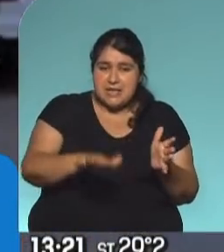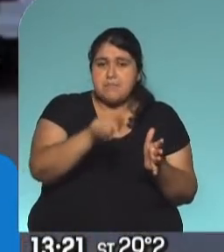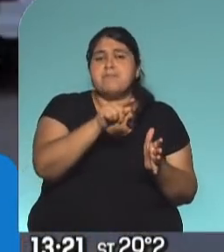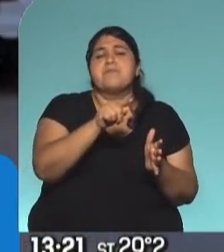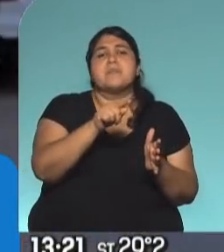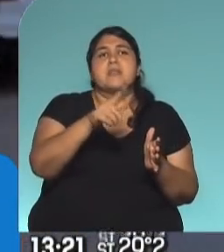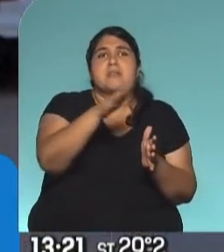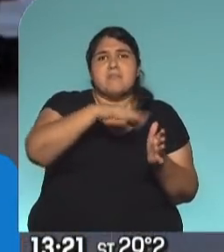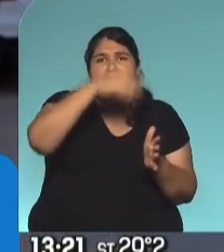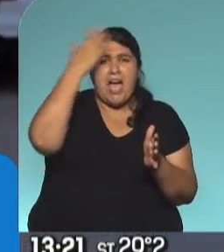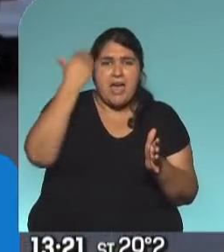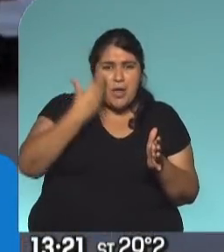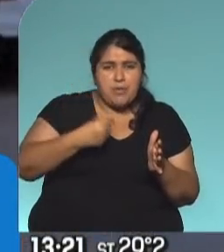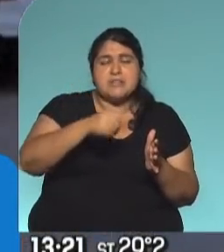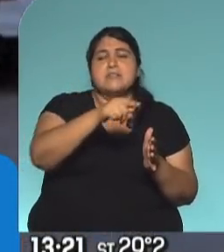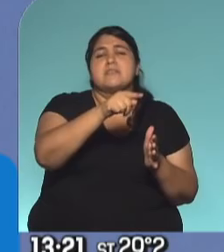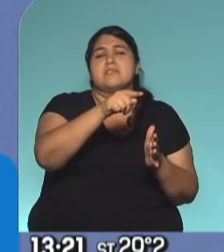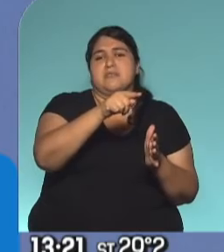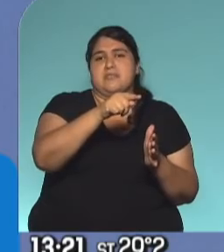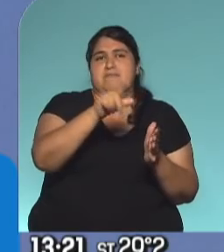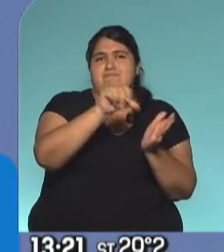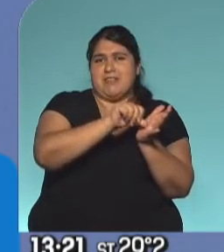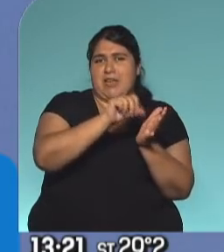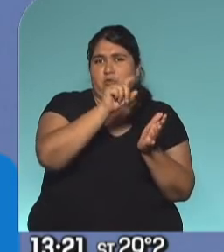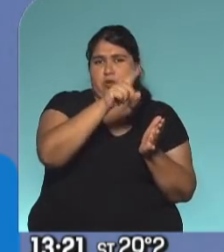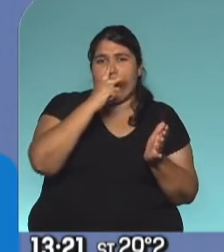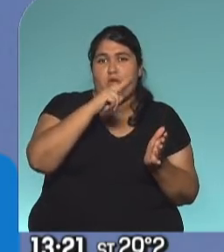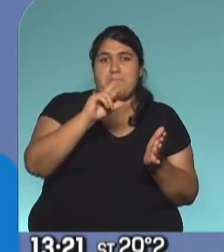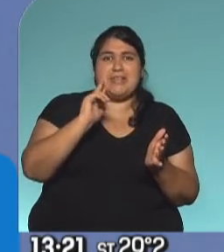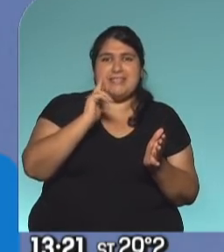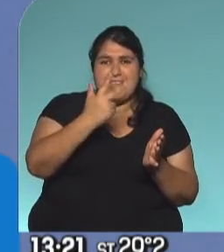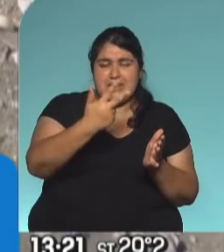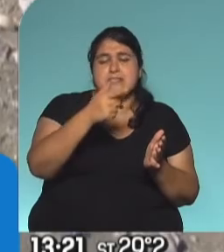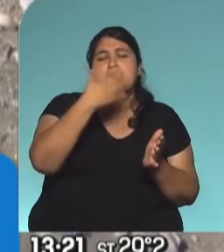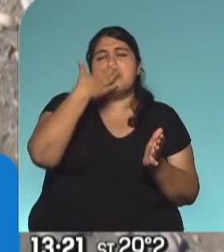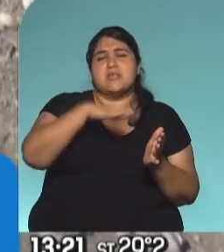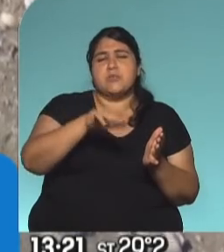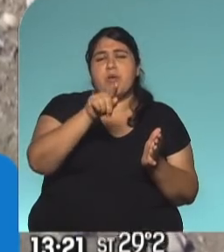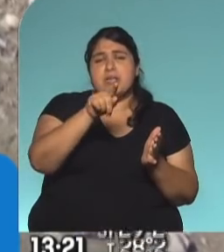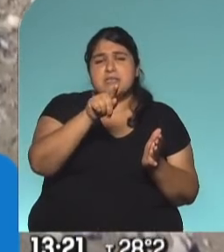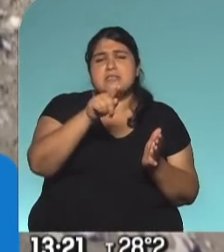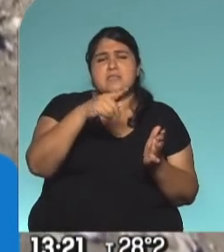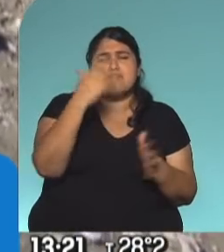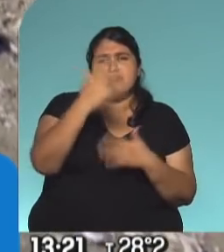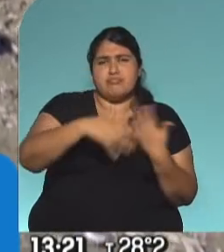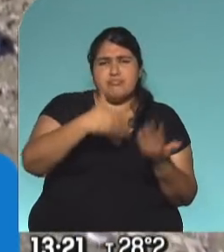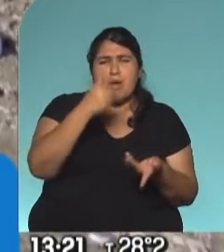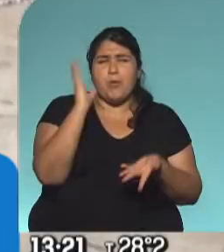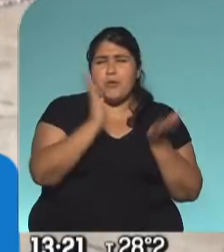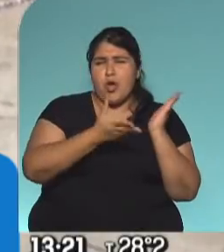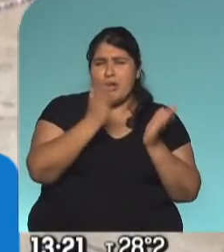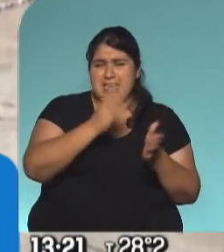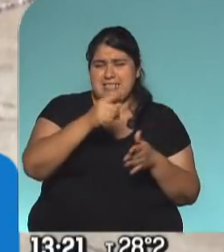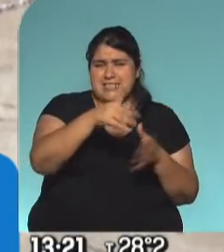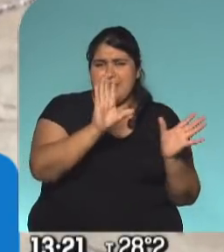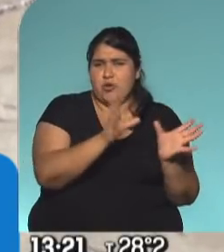árabe, devastado primero por la invasión anglo-estadounidense de 2003 y convulsionado a partir de entonces por una violencia sectaria